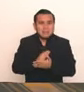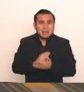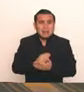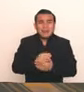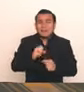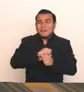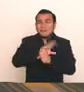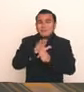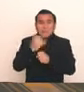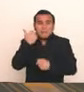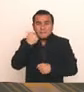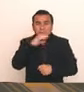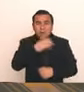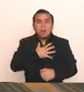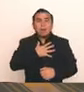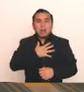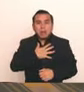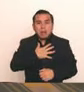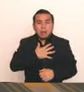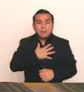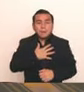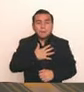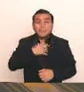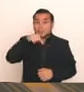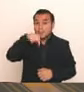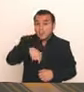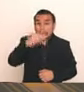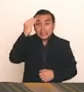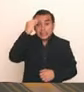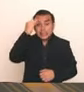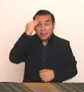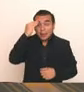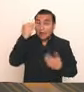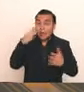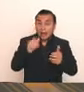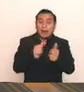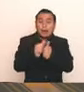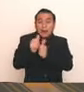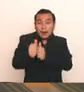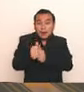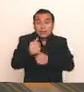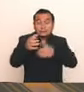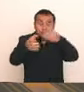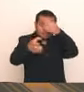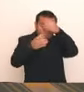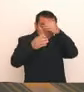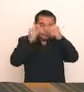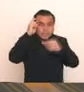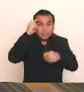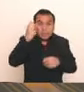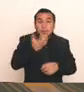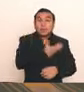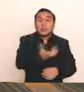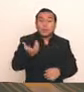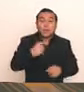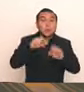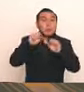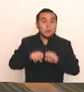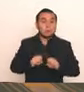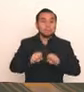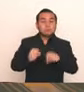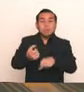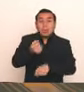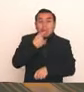eminentemente respiratoria ahora sabemos que no es así que no se trata con mayores sino todos que los antiinflamatorios